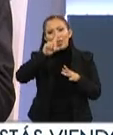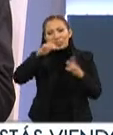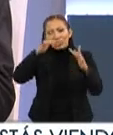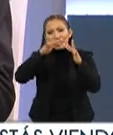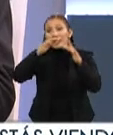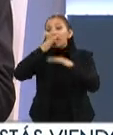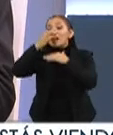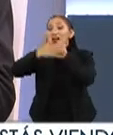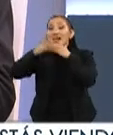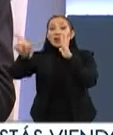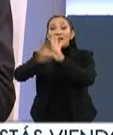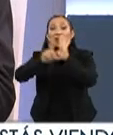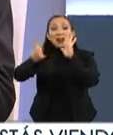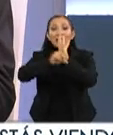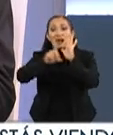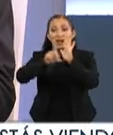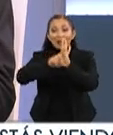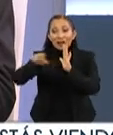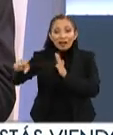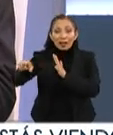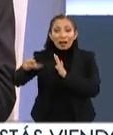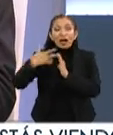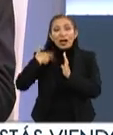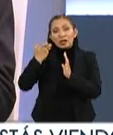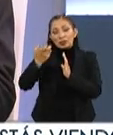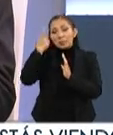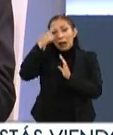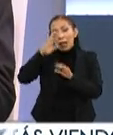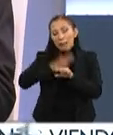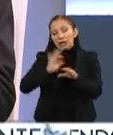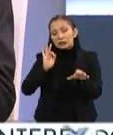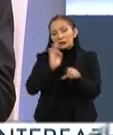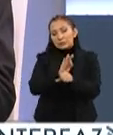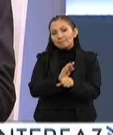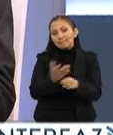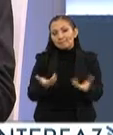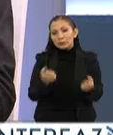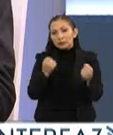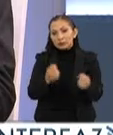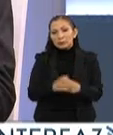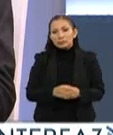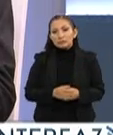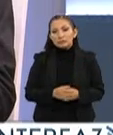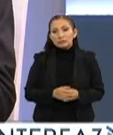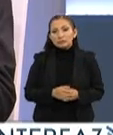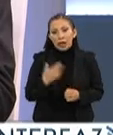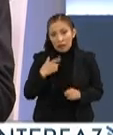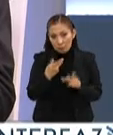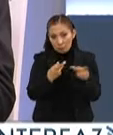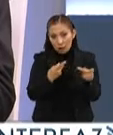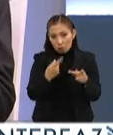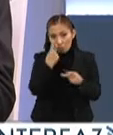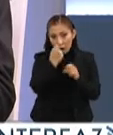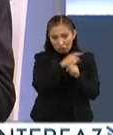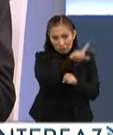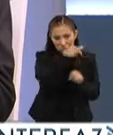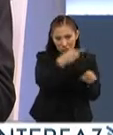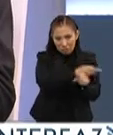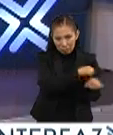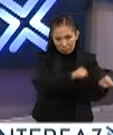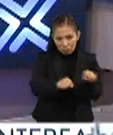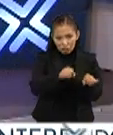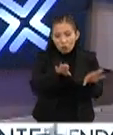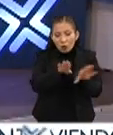de alerta sísmica que tenemos. Entonces, eso sirvió para reforzarlo, ¿no? Claro. Estamos preparando a un año después del